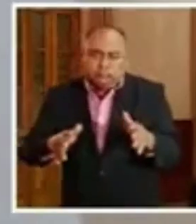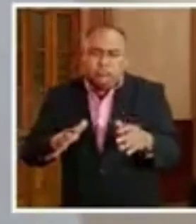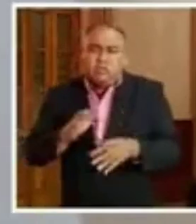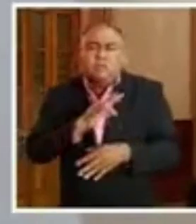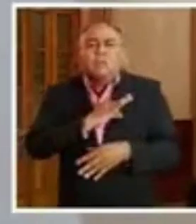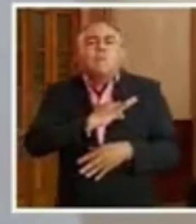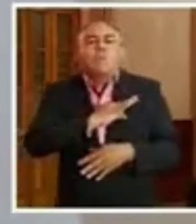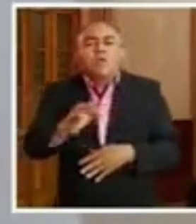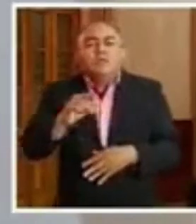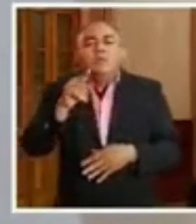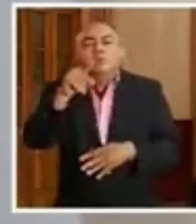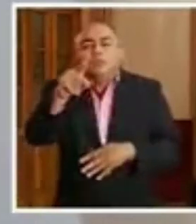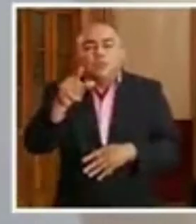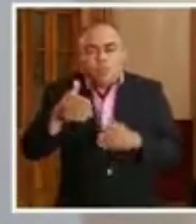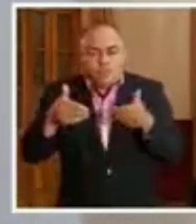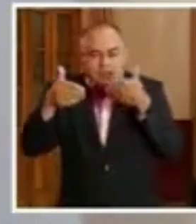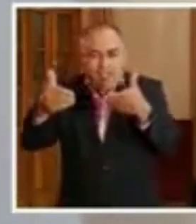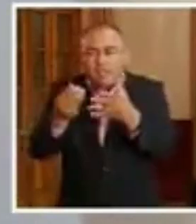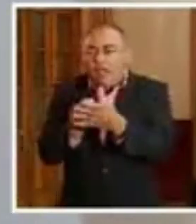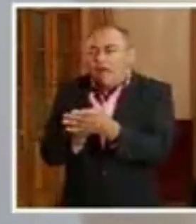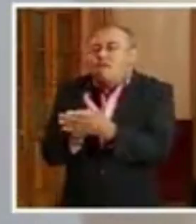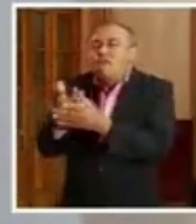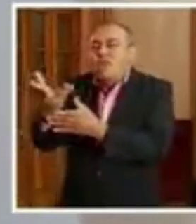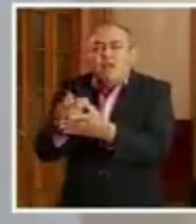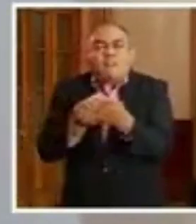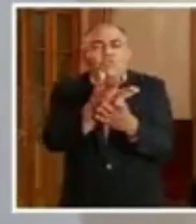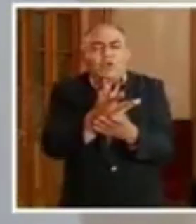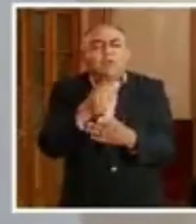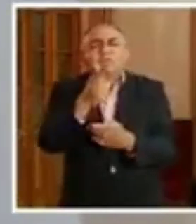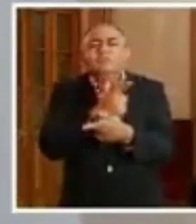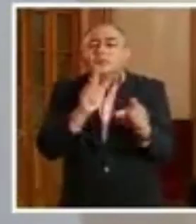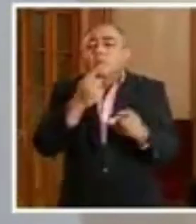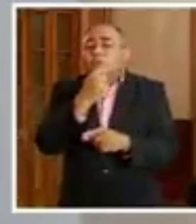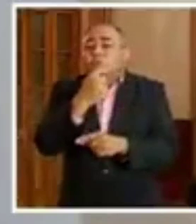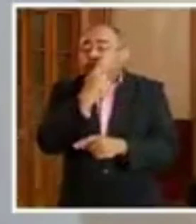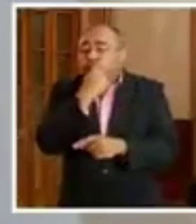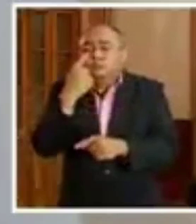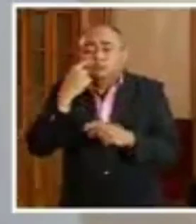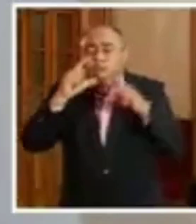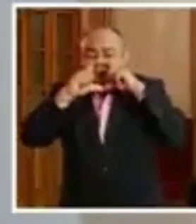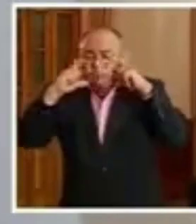no usar cubrebocas en espacios abiertos.